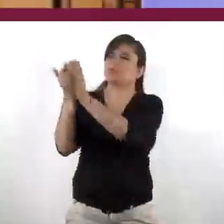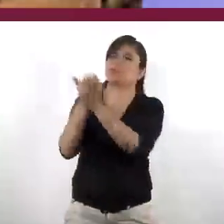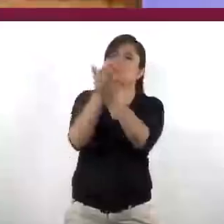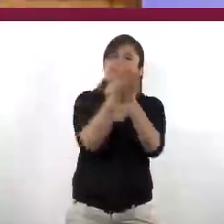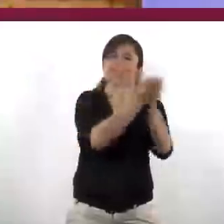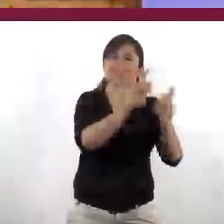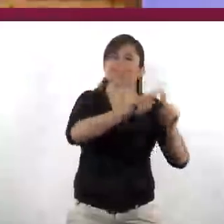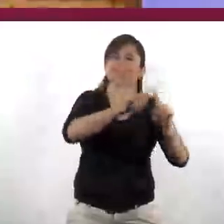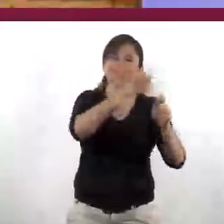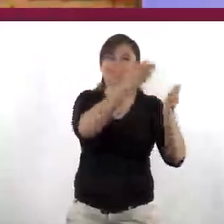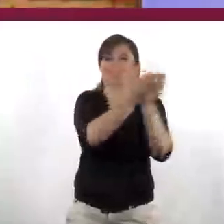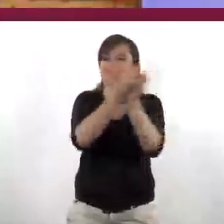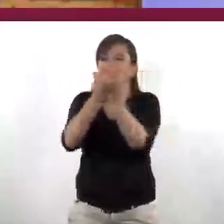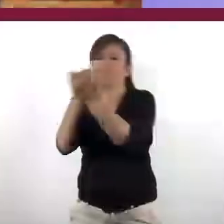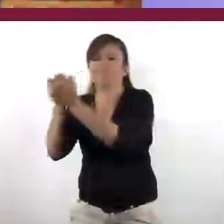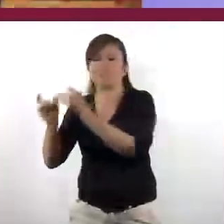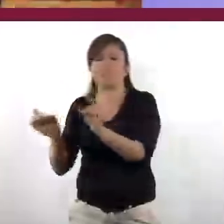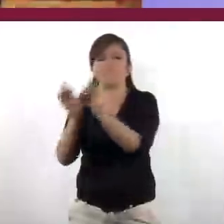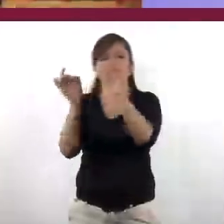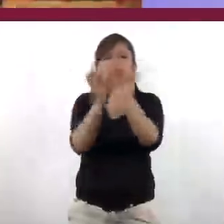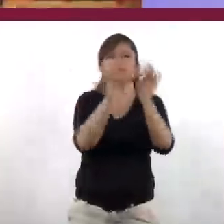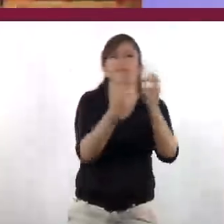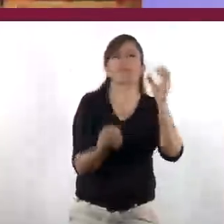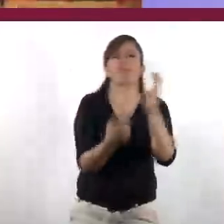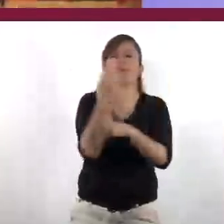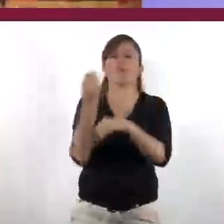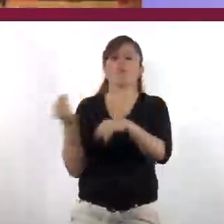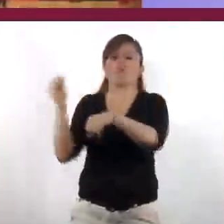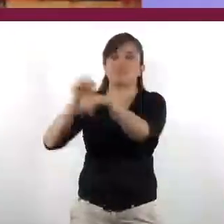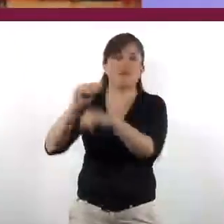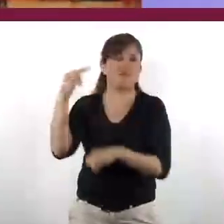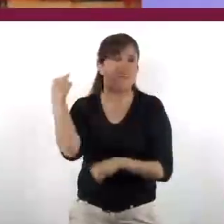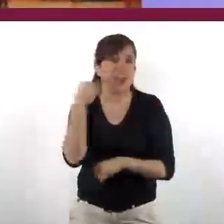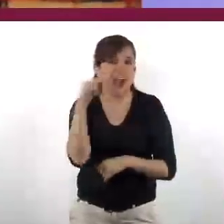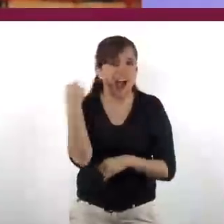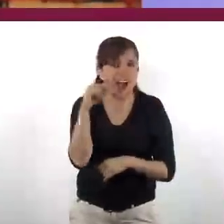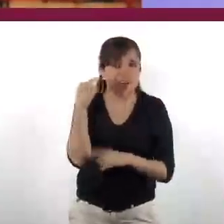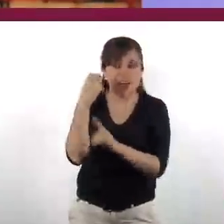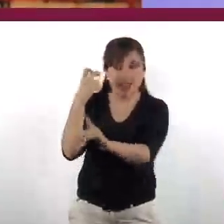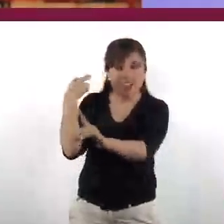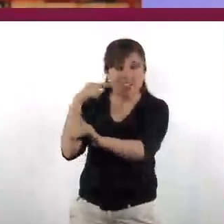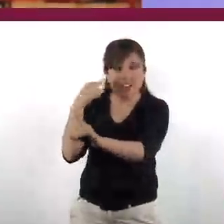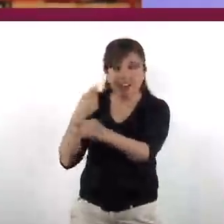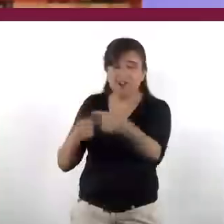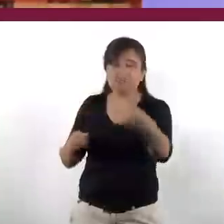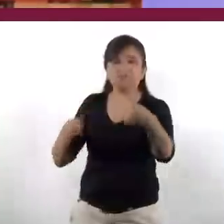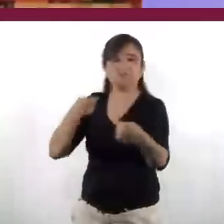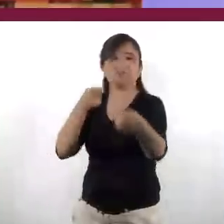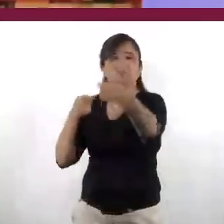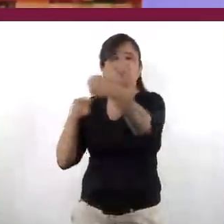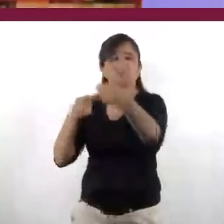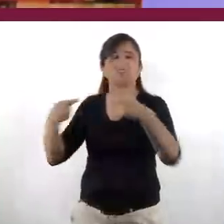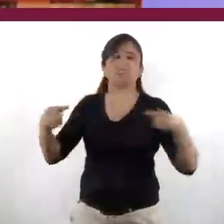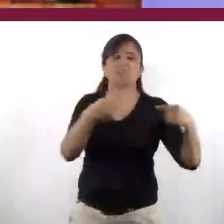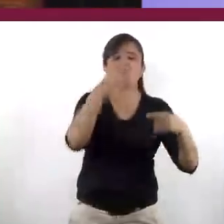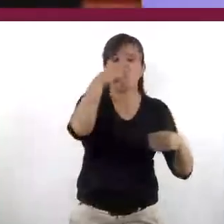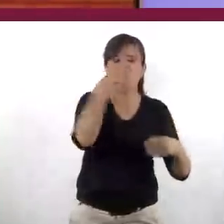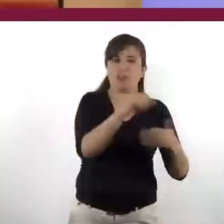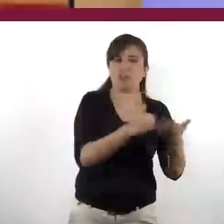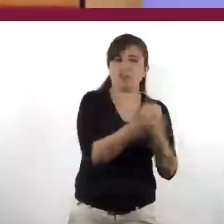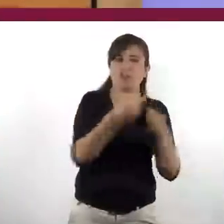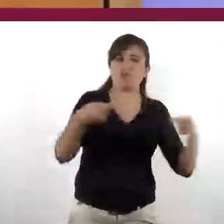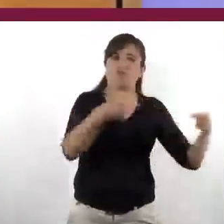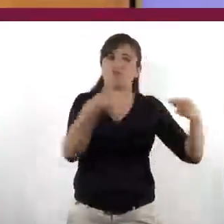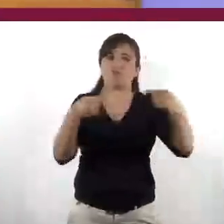Como consecuencia, surgieron consulados regionales como el de Veracruz, que comenzaron a rivalizar con el consulado de la Ciudad de México.